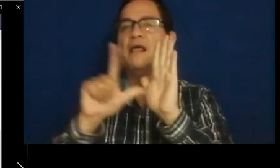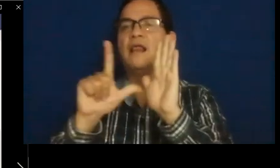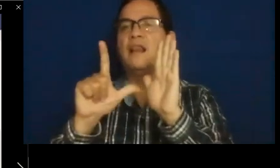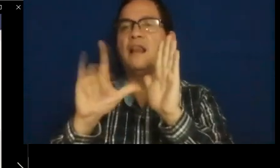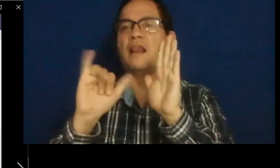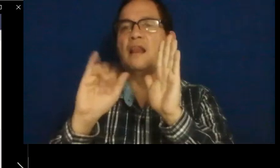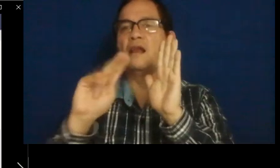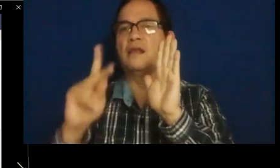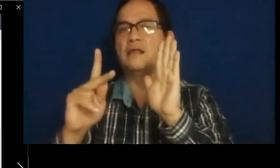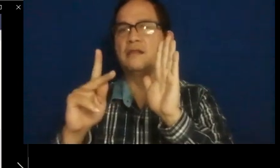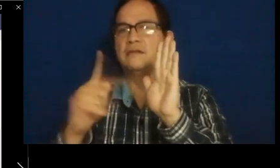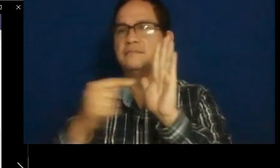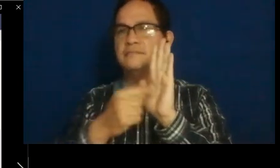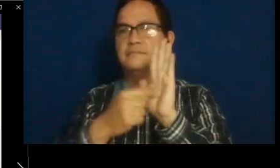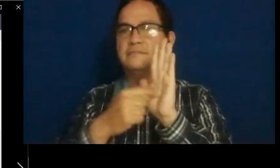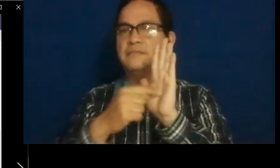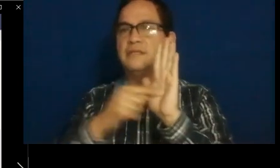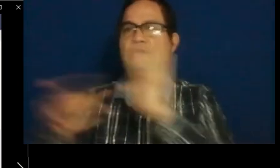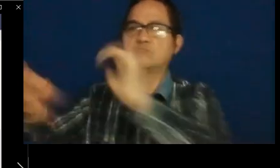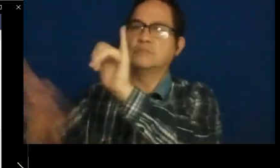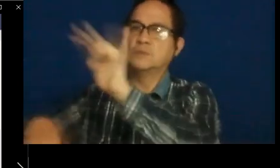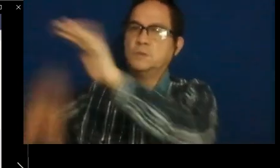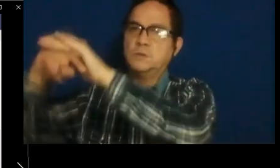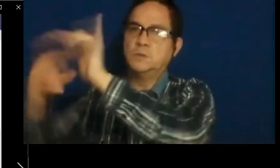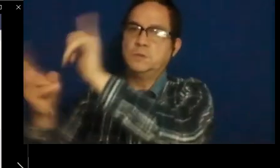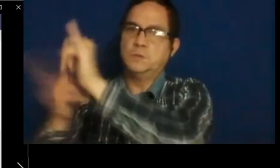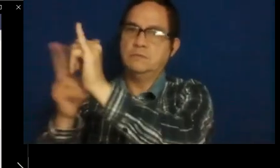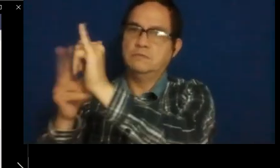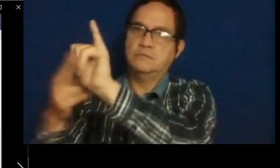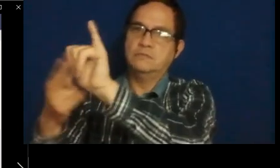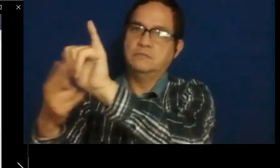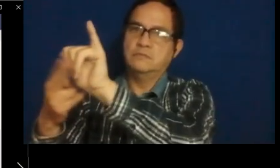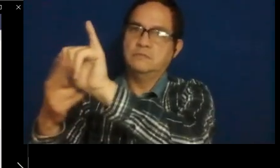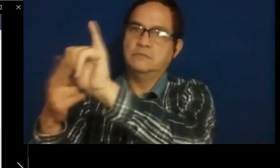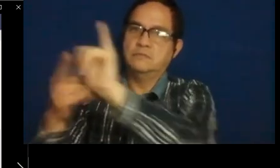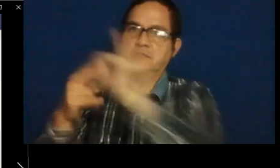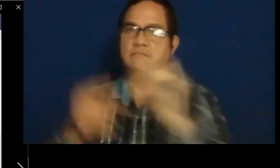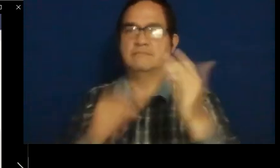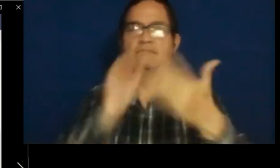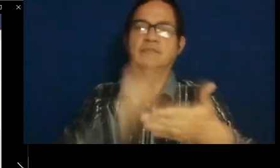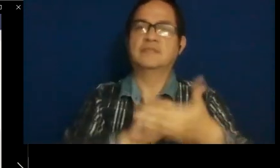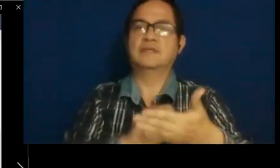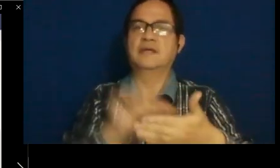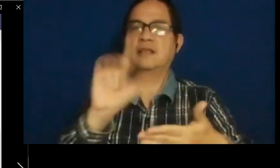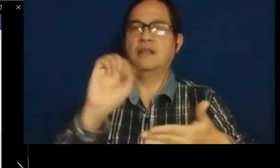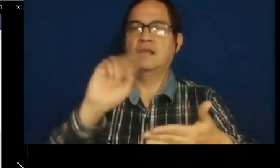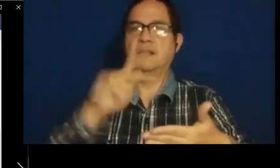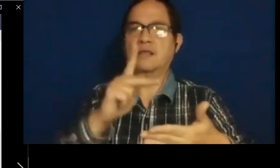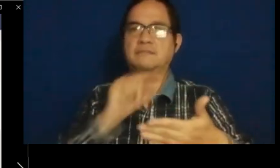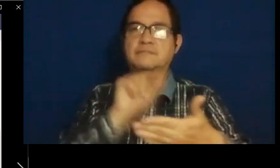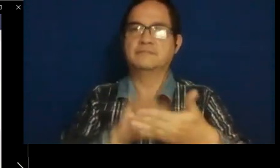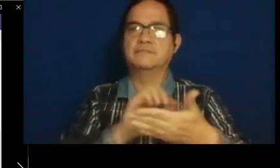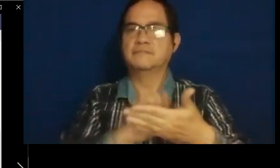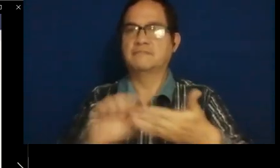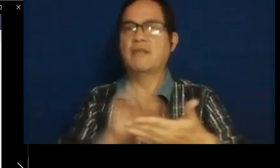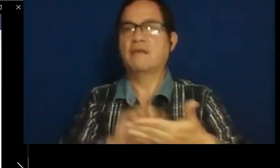envíes el archivo del video ni nada de esas cosas. Me dices, mira, en esta dirección electrónica el video ya funciona. Verifiquen que funcione, ¿no? Porque mandan el